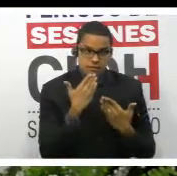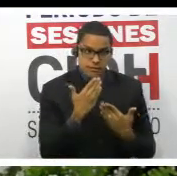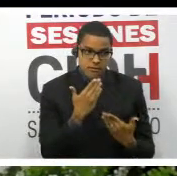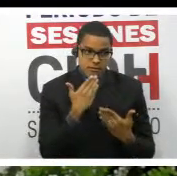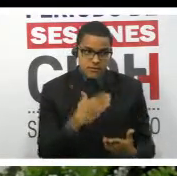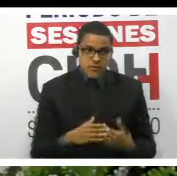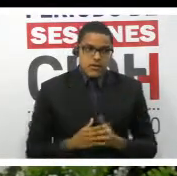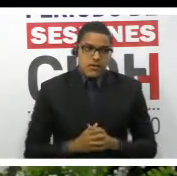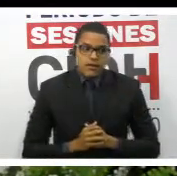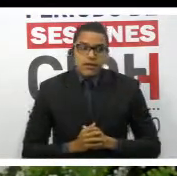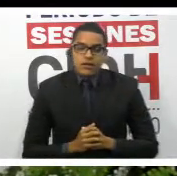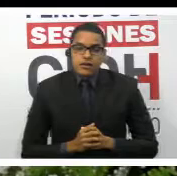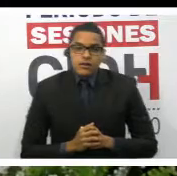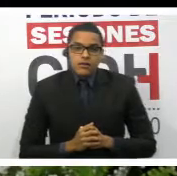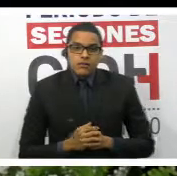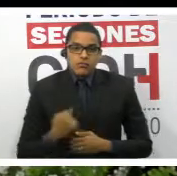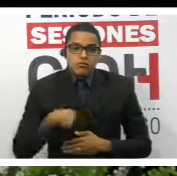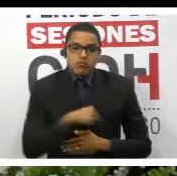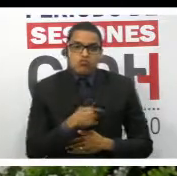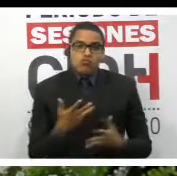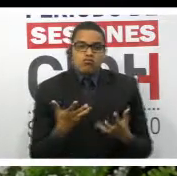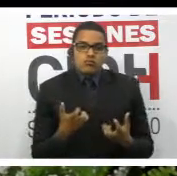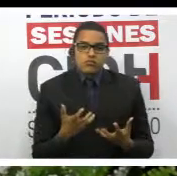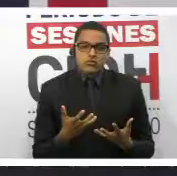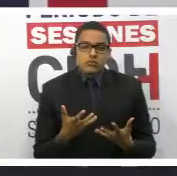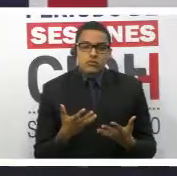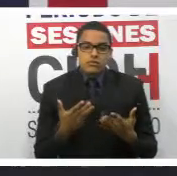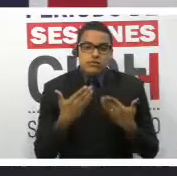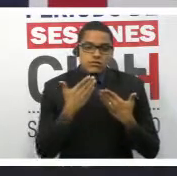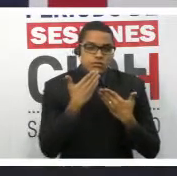en el 2007